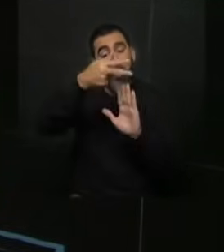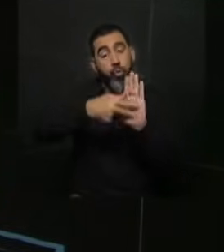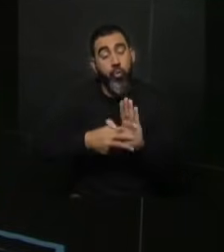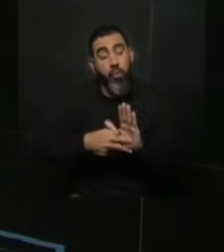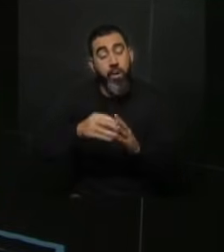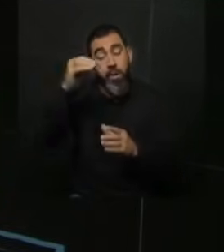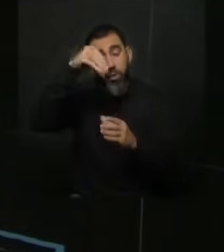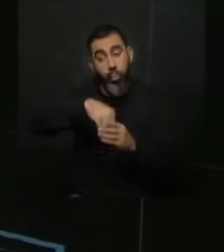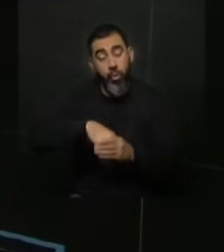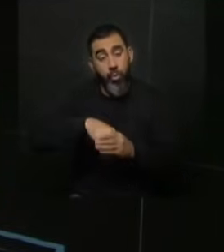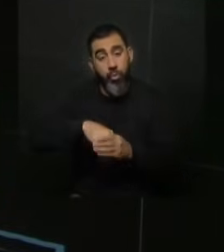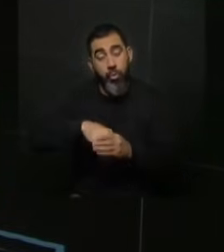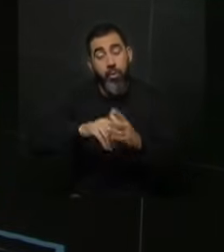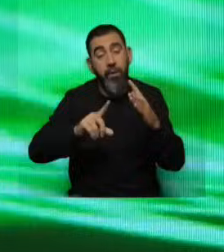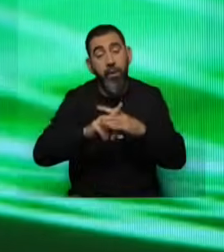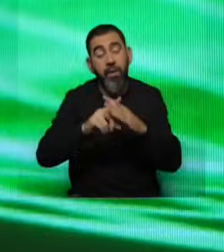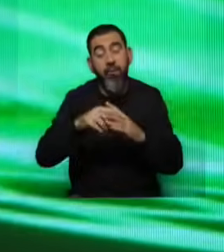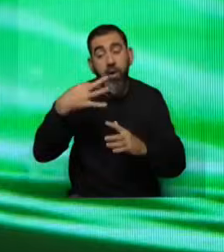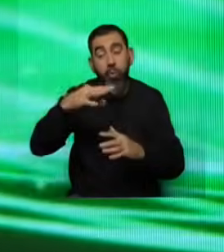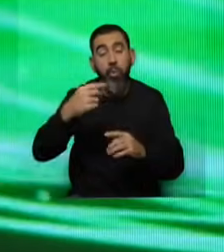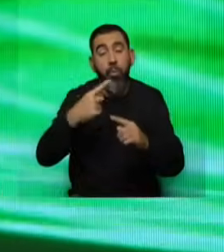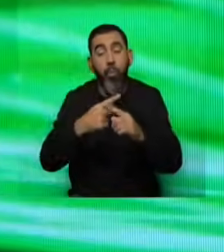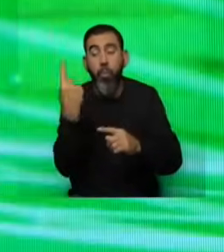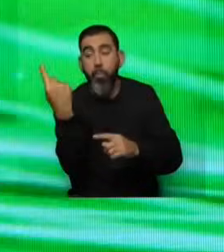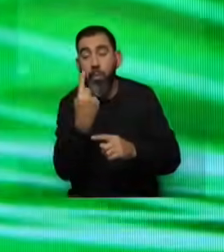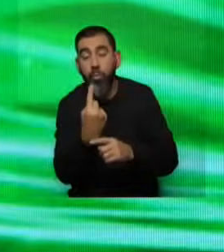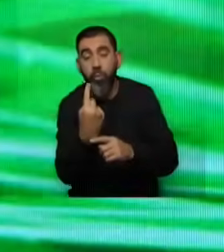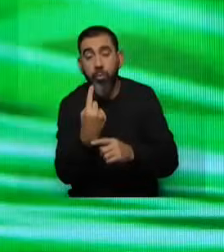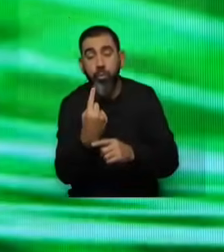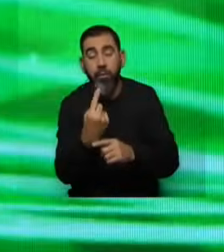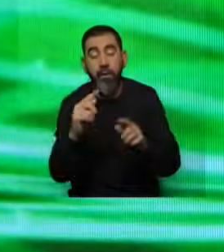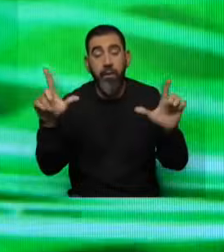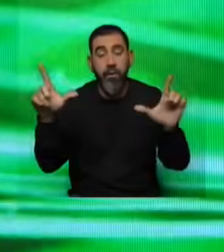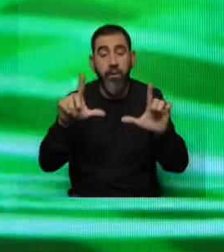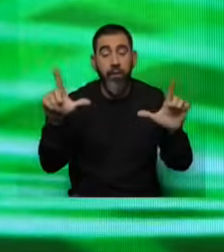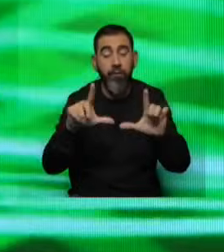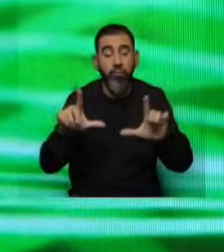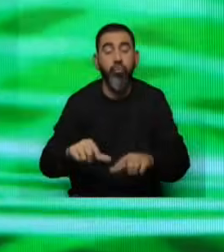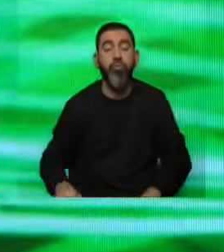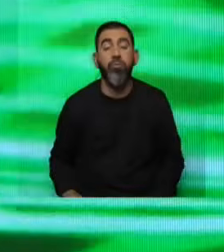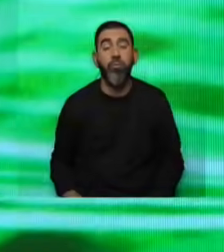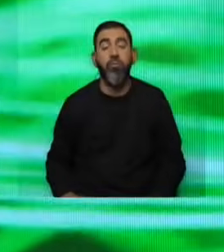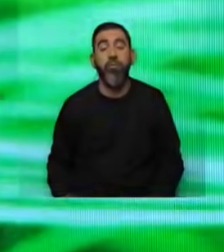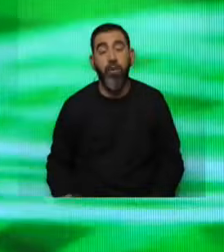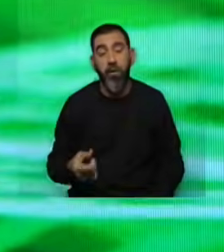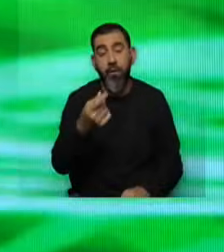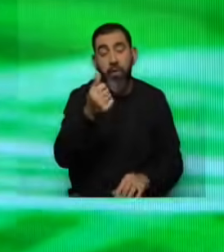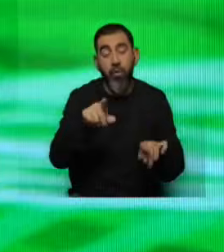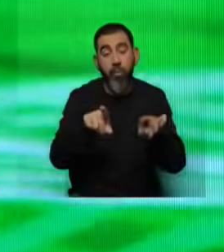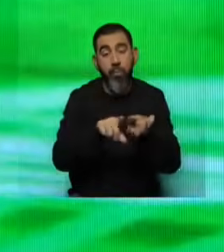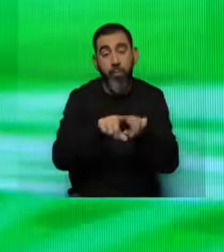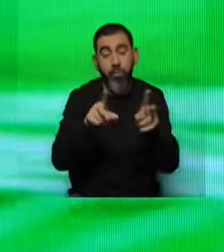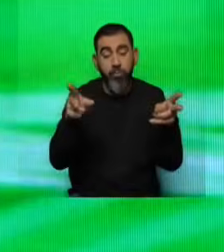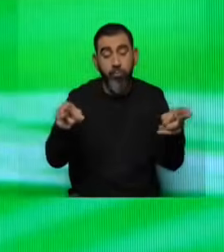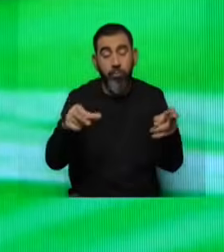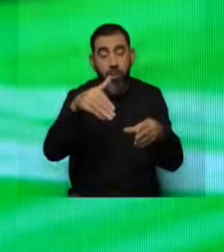incluye eh una tarifa única del minuto infracción eh de televisión básicamente que ese precio va a regir durante todo el